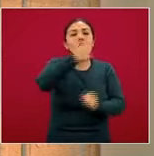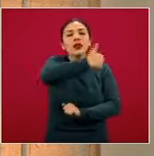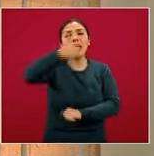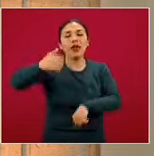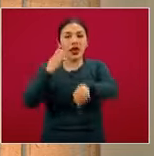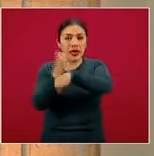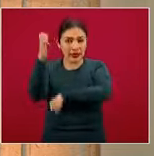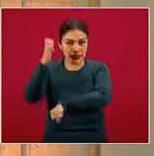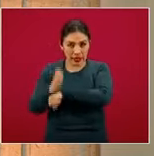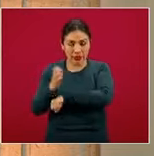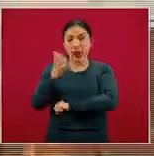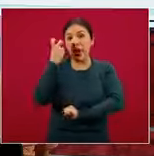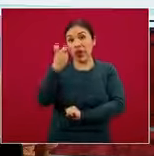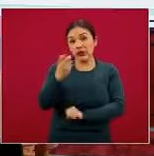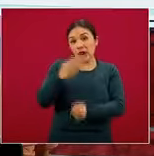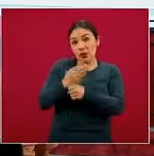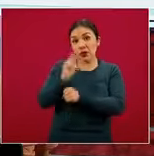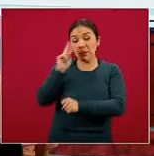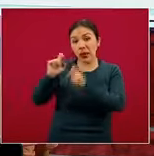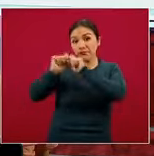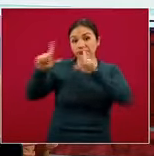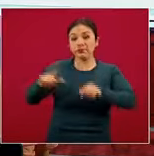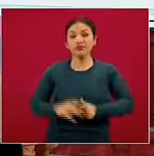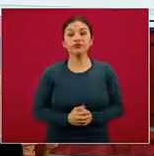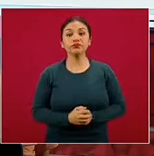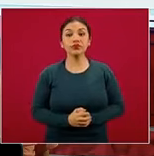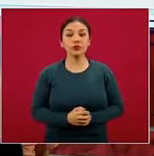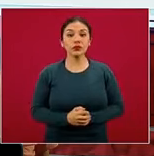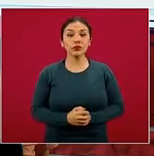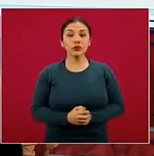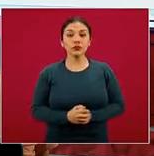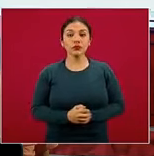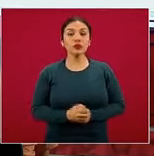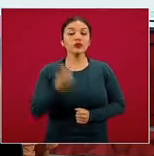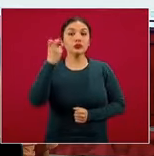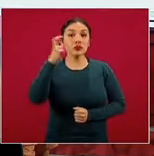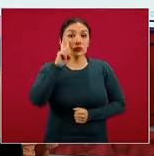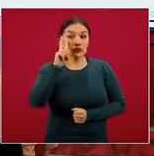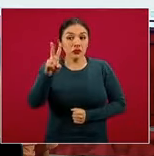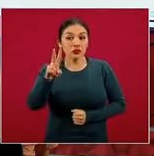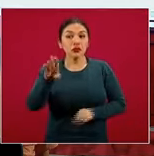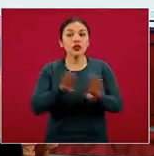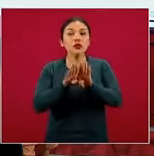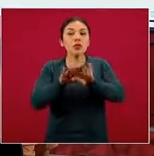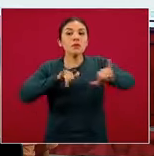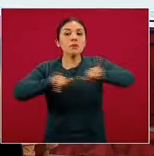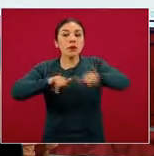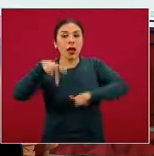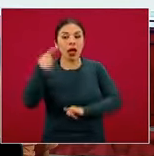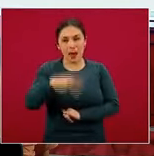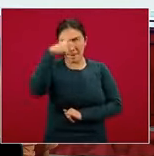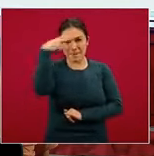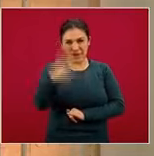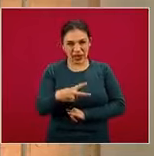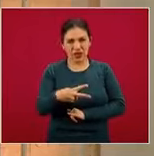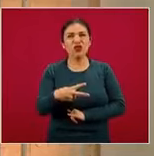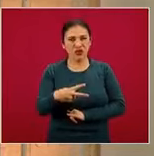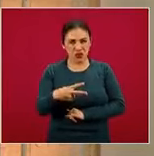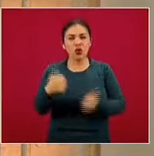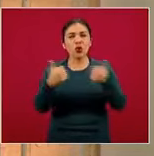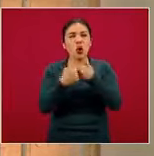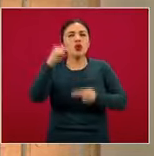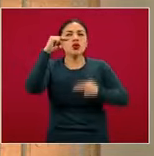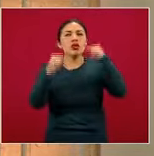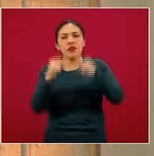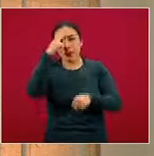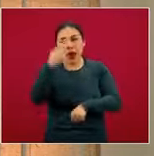entidad. Precisamente en la siguiente diapositiva podemos ver el mapa de México con los niveles de